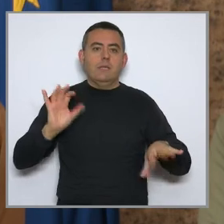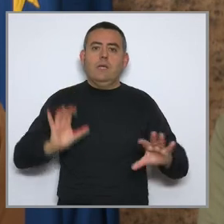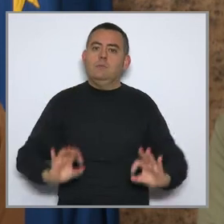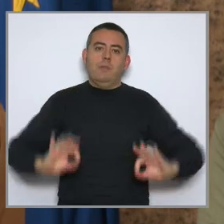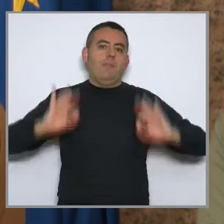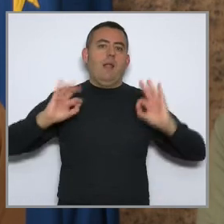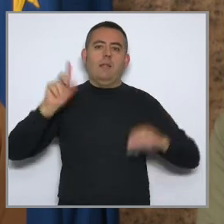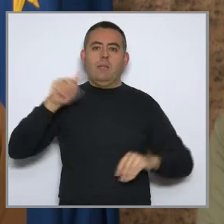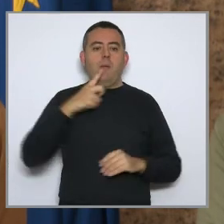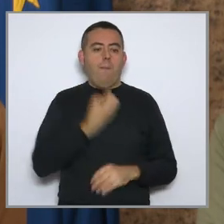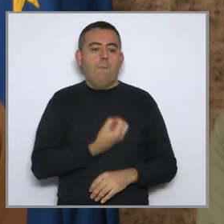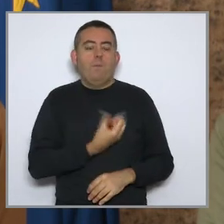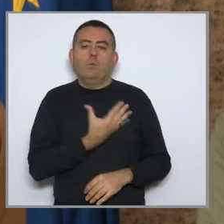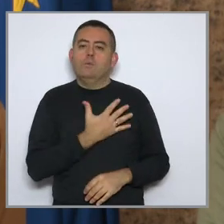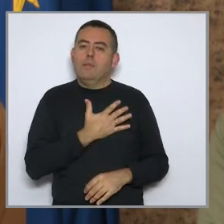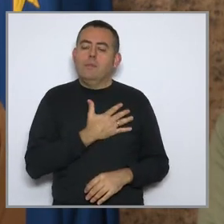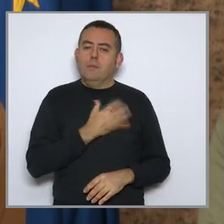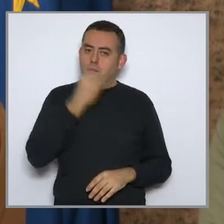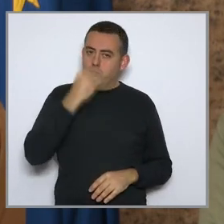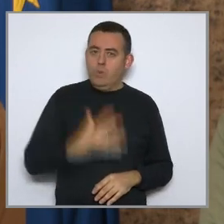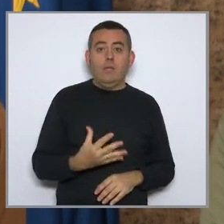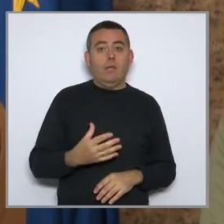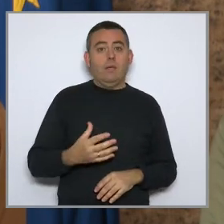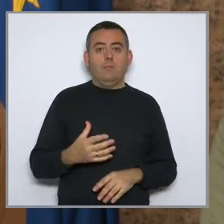que és molt important també en aquests moments.